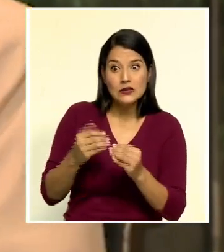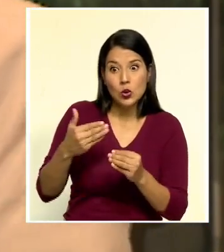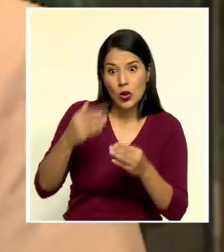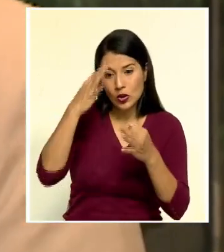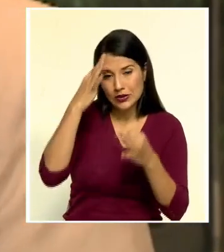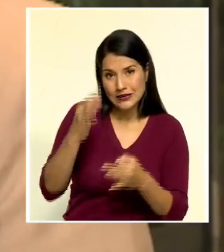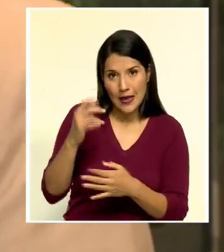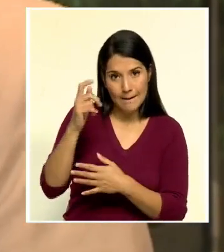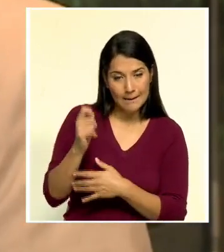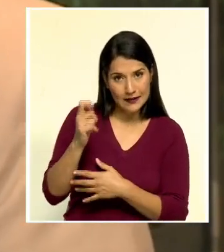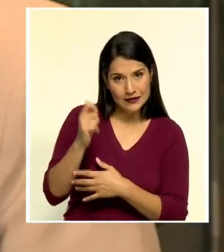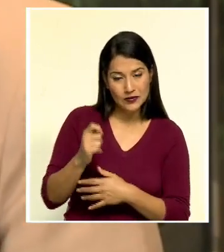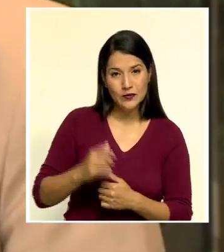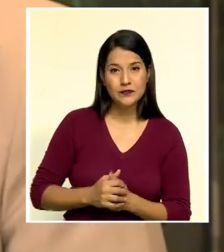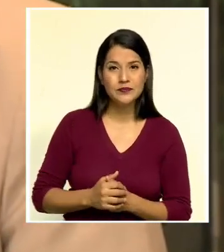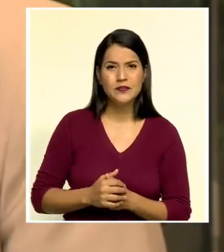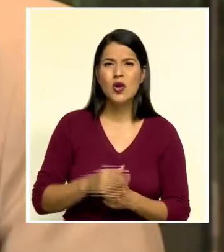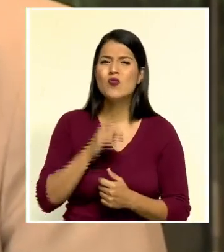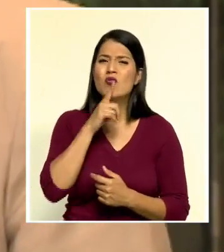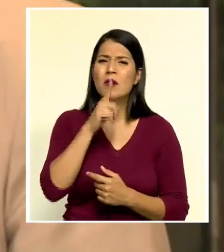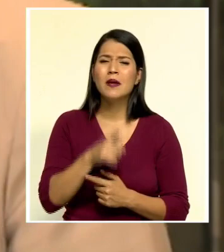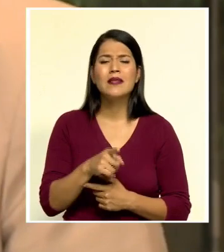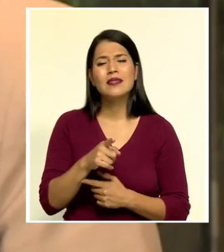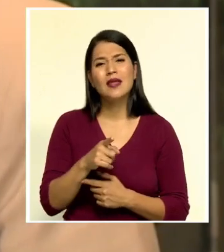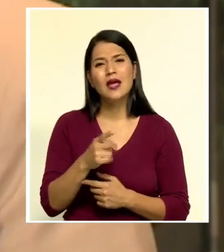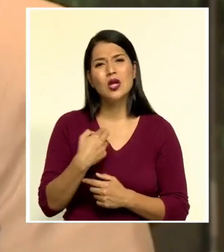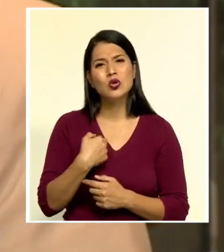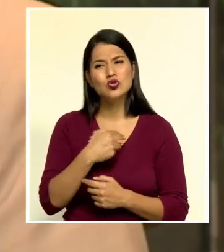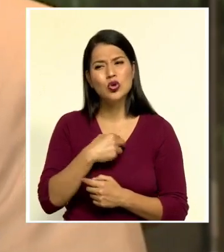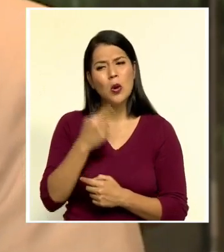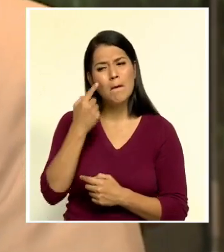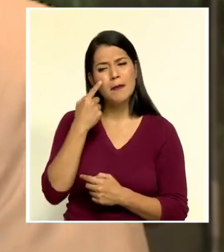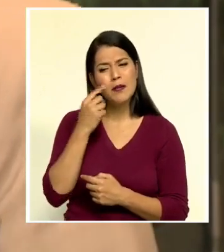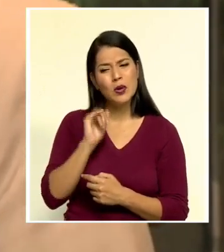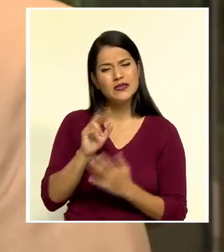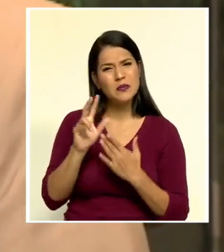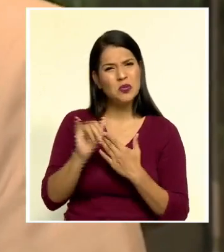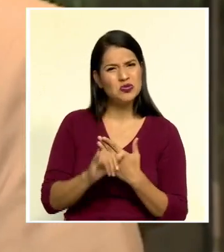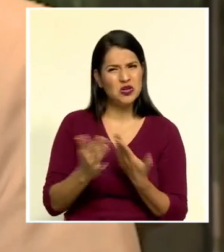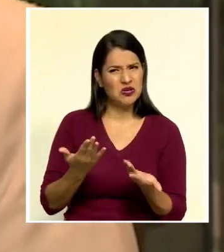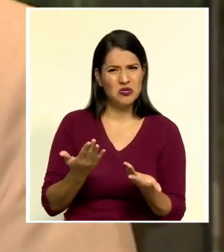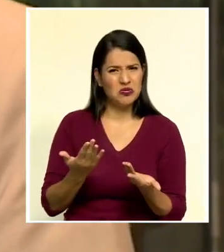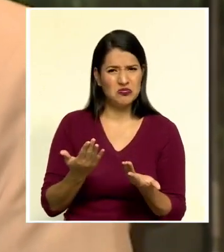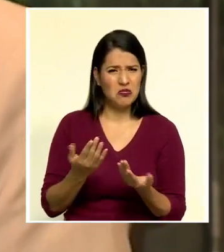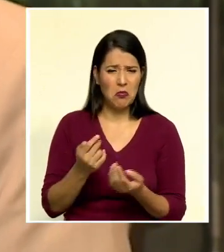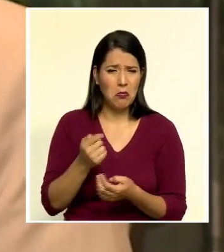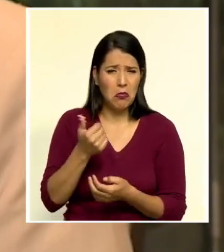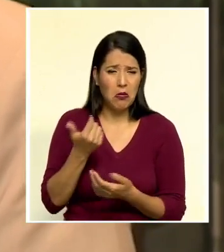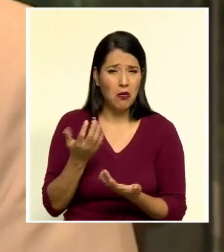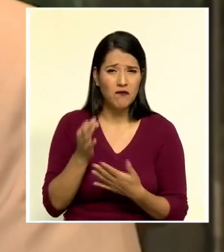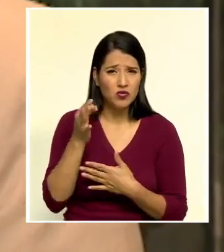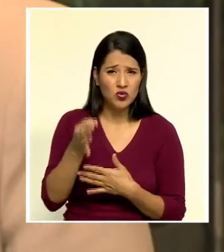de sus familiares. Realmente nosotros vemos el proyecto pues con muy poco futuro, ¿verdad?